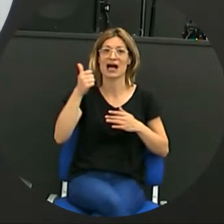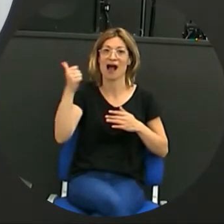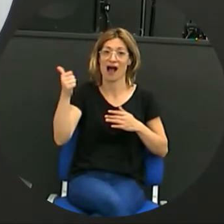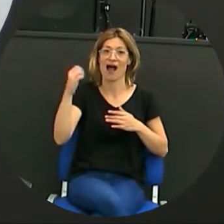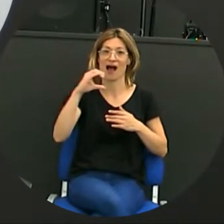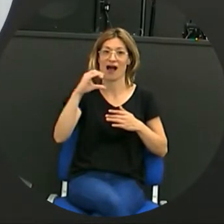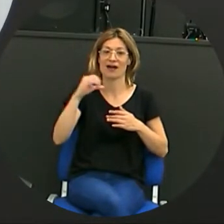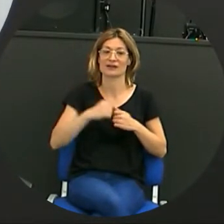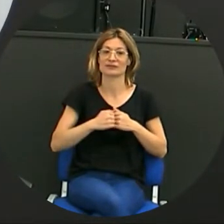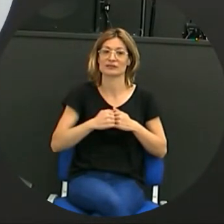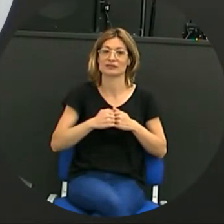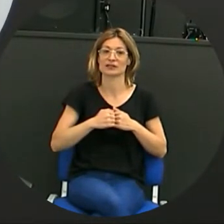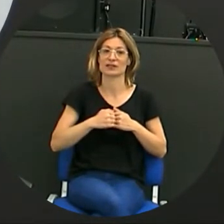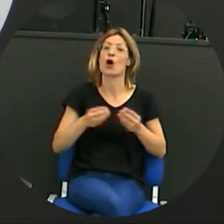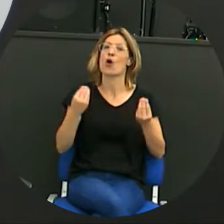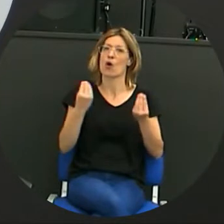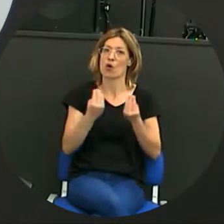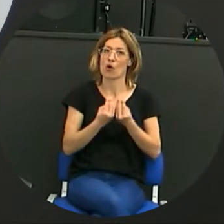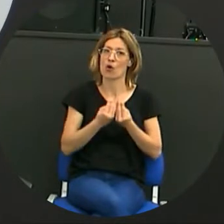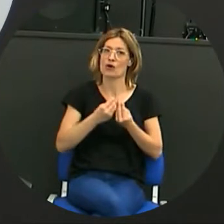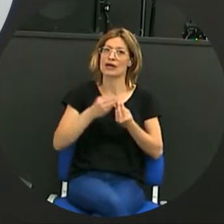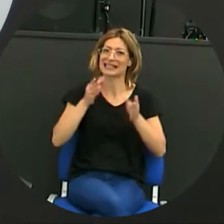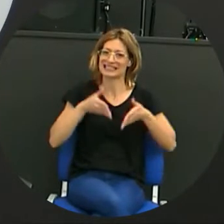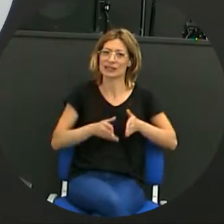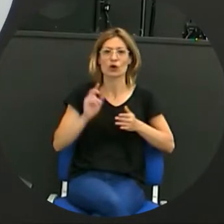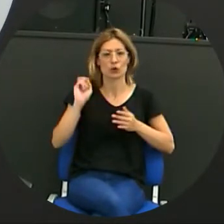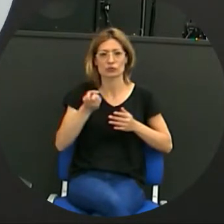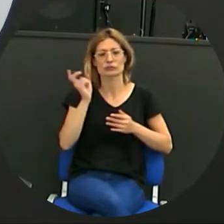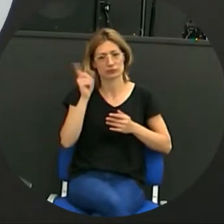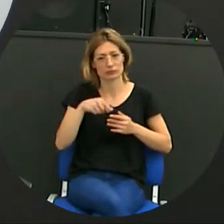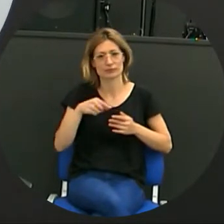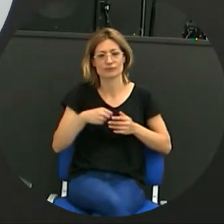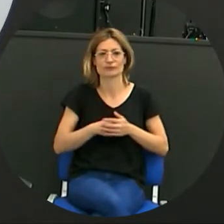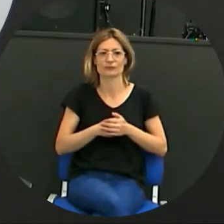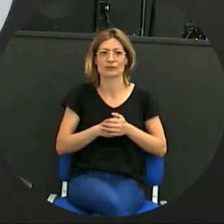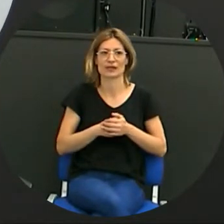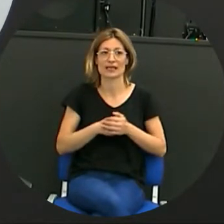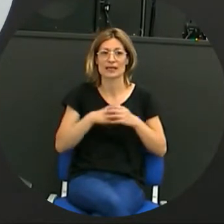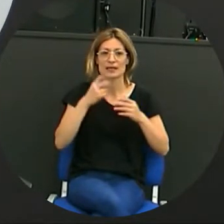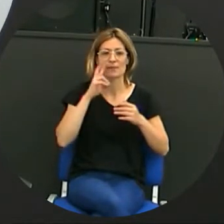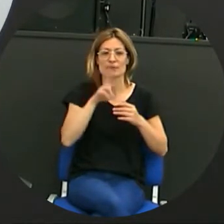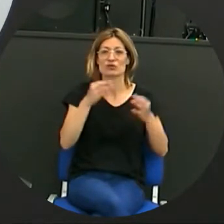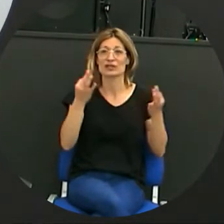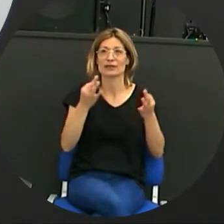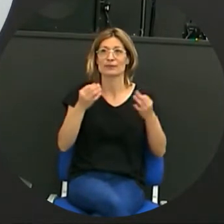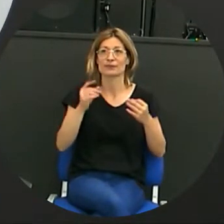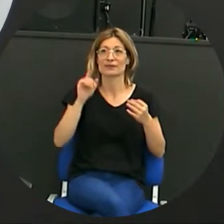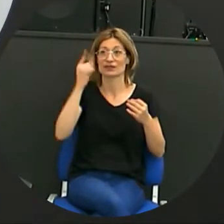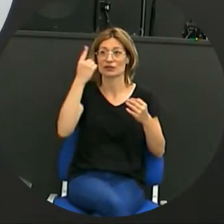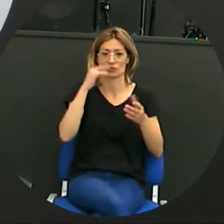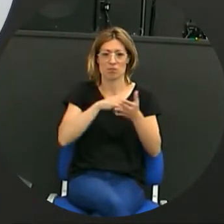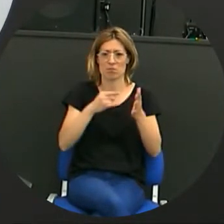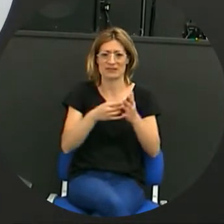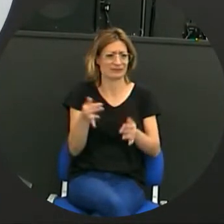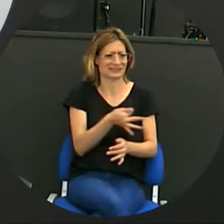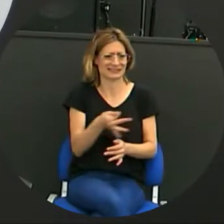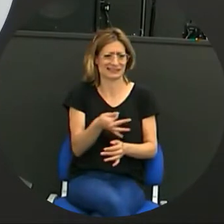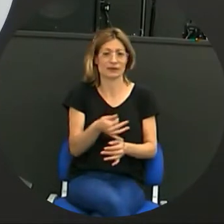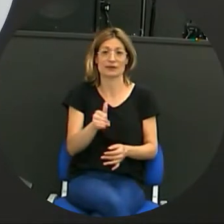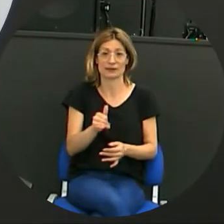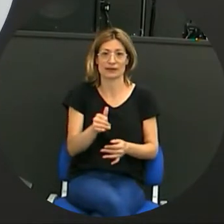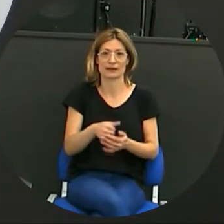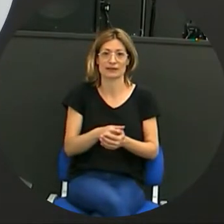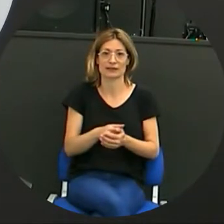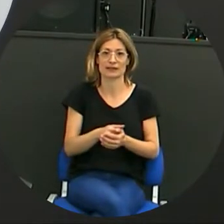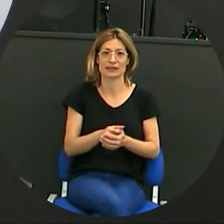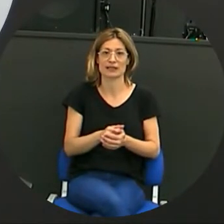José. Y vemos que Dios tiene un plan absoluto y alcanzando a cada uno de ellos con su gracia, lo